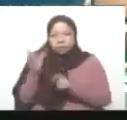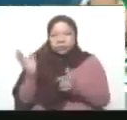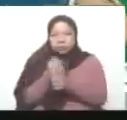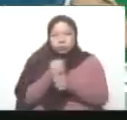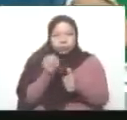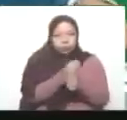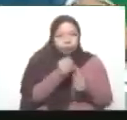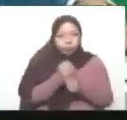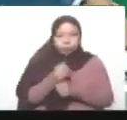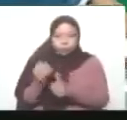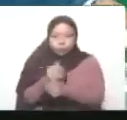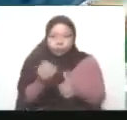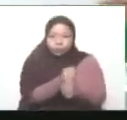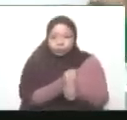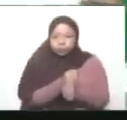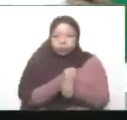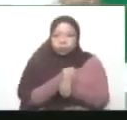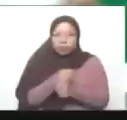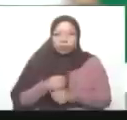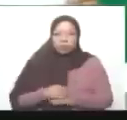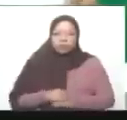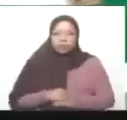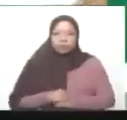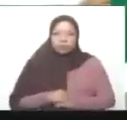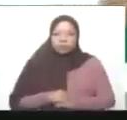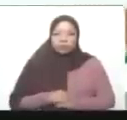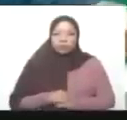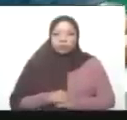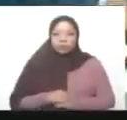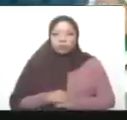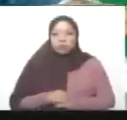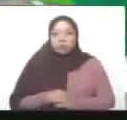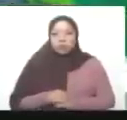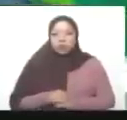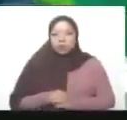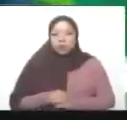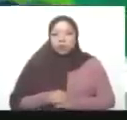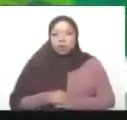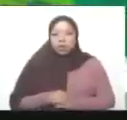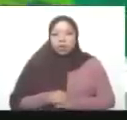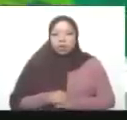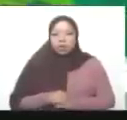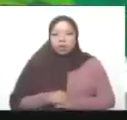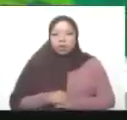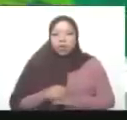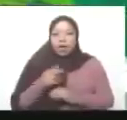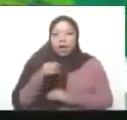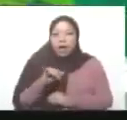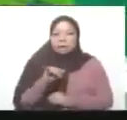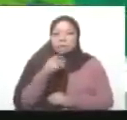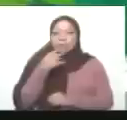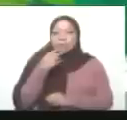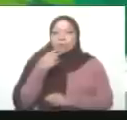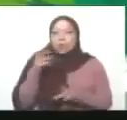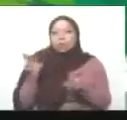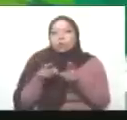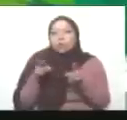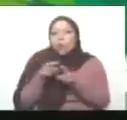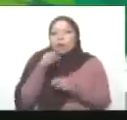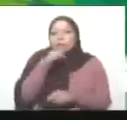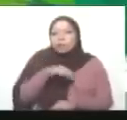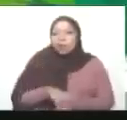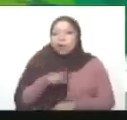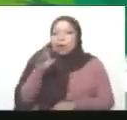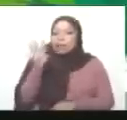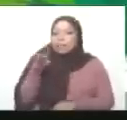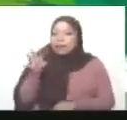pudiéramos decir que este es de manera resumida la parte territorial histórica